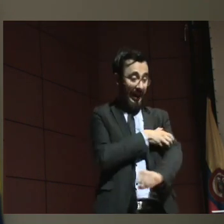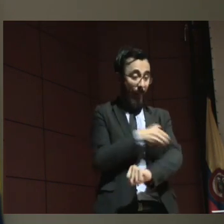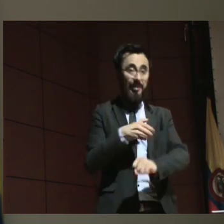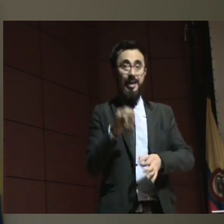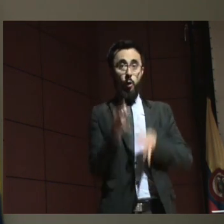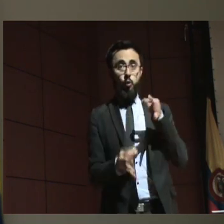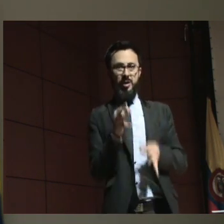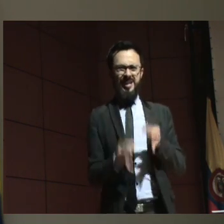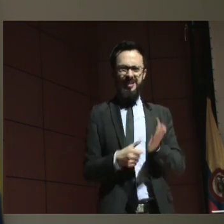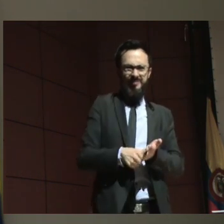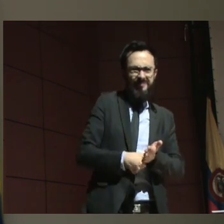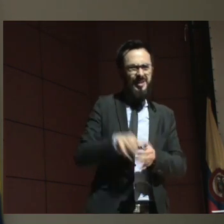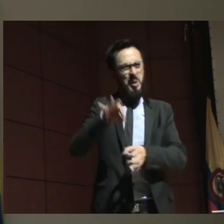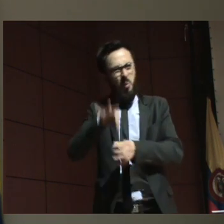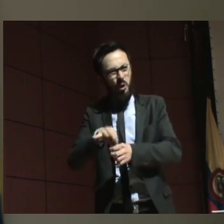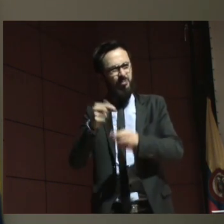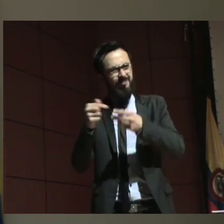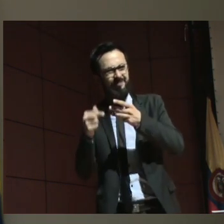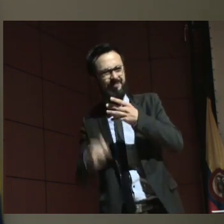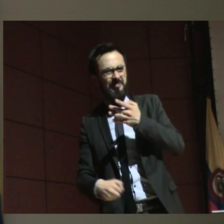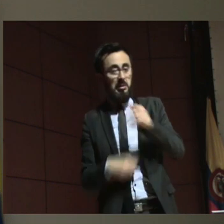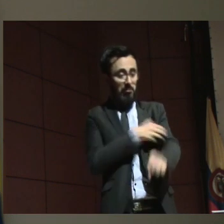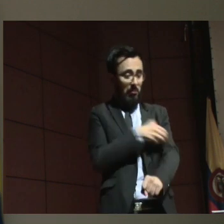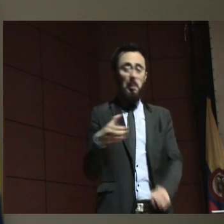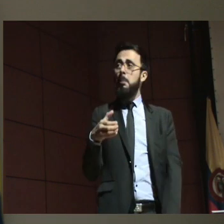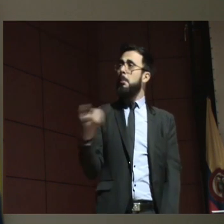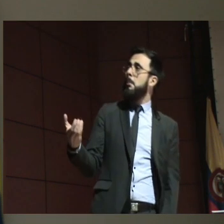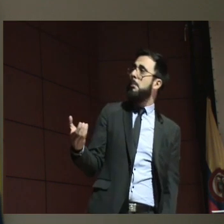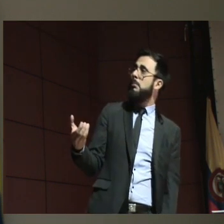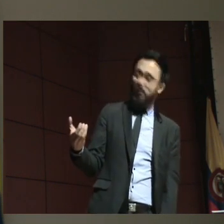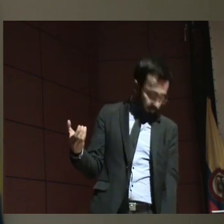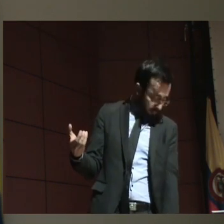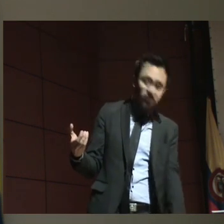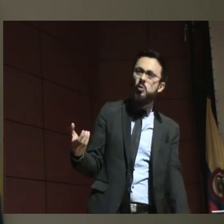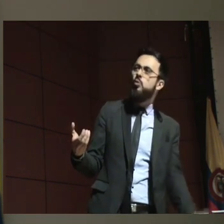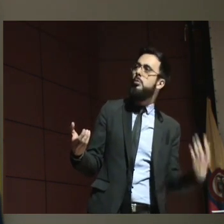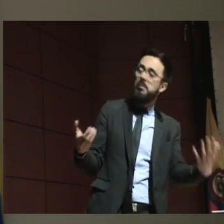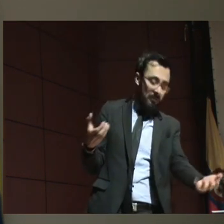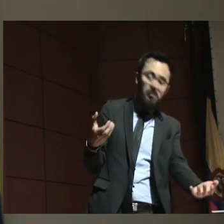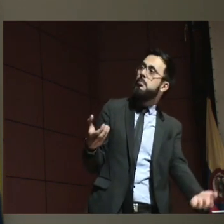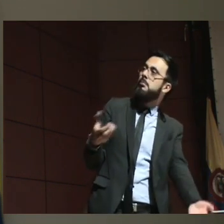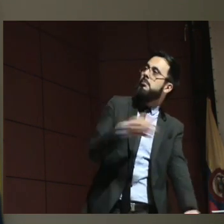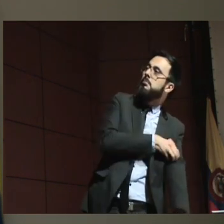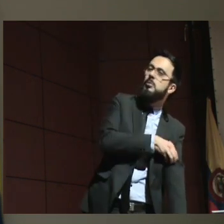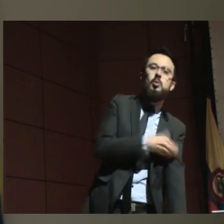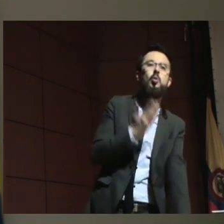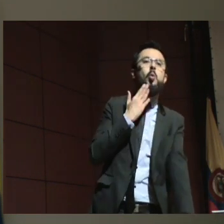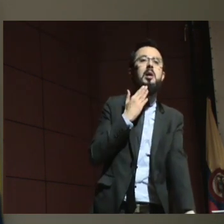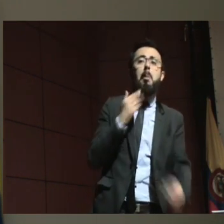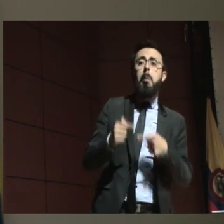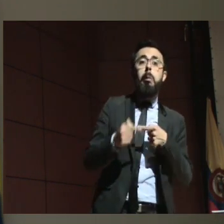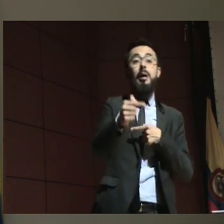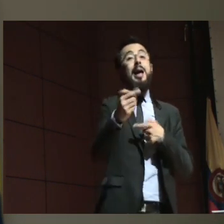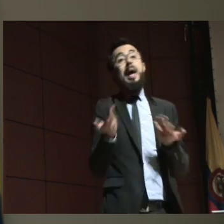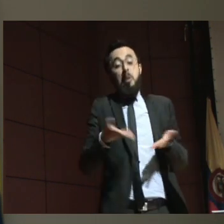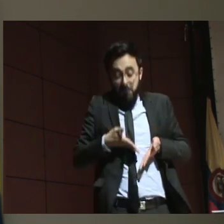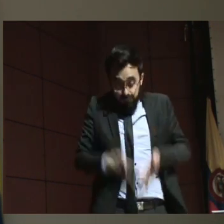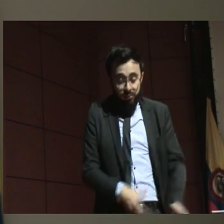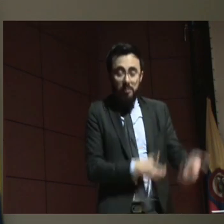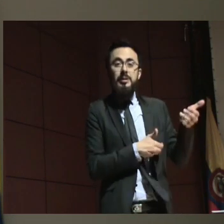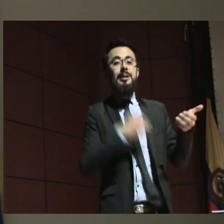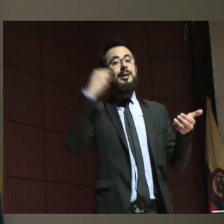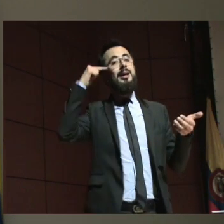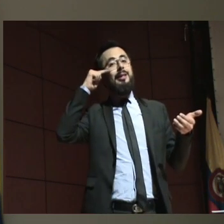plena. Porque lo que va a decir el psiquiatra es que la persona sigue teniendo un diagnóstico. Porque si yo nazco con síndrome de Down, muero con síndrome de